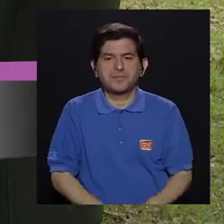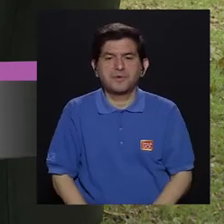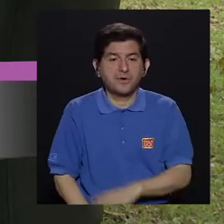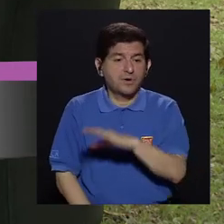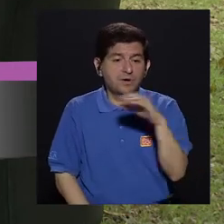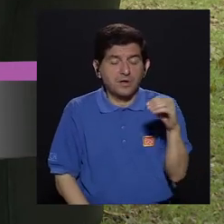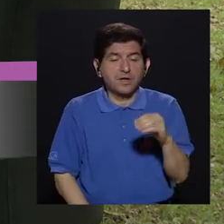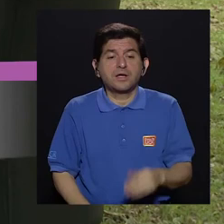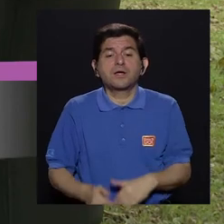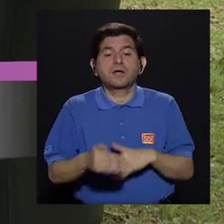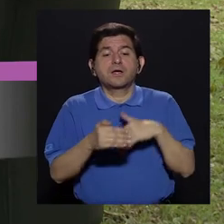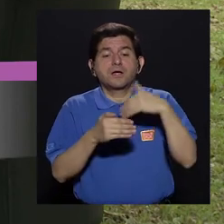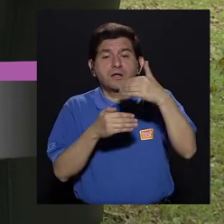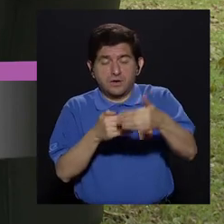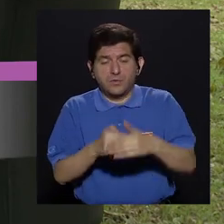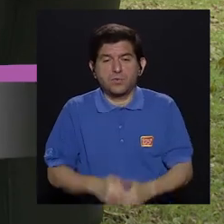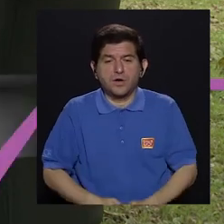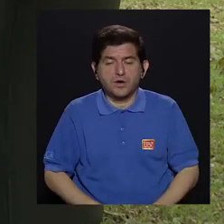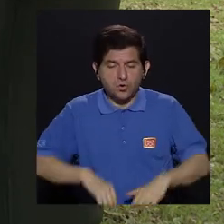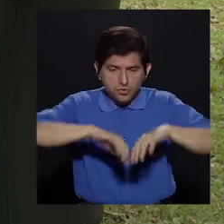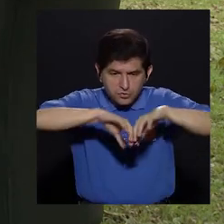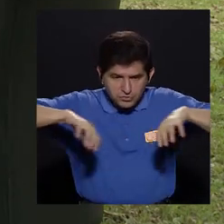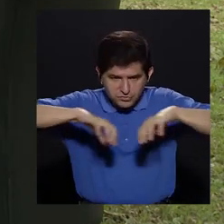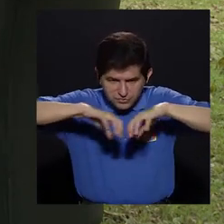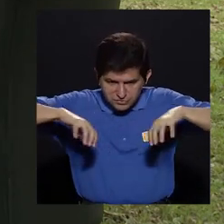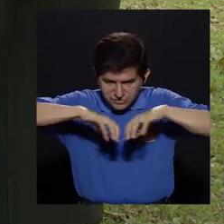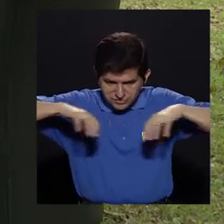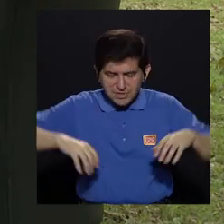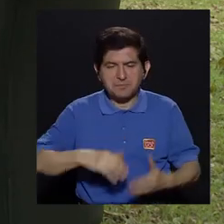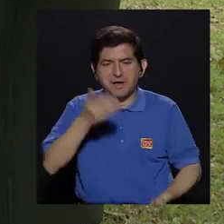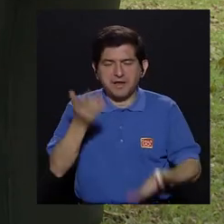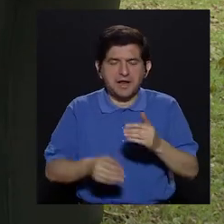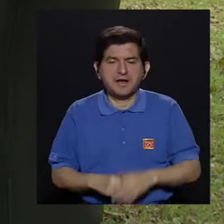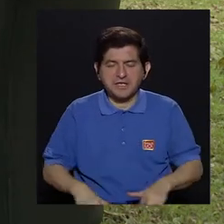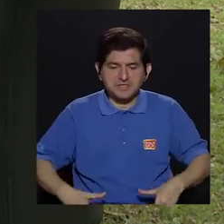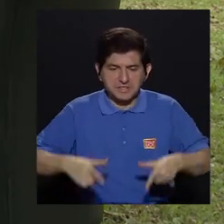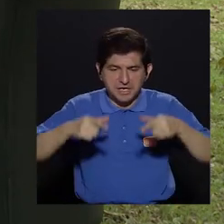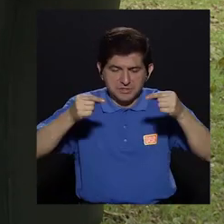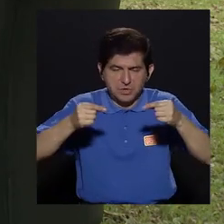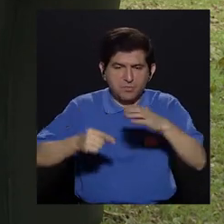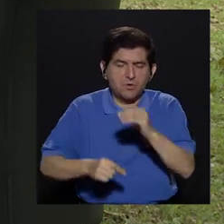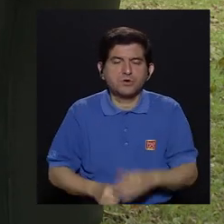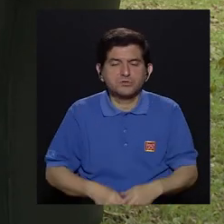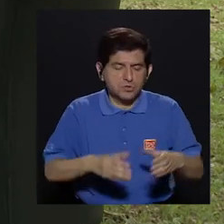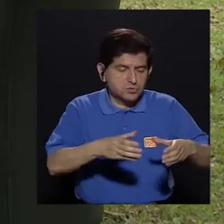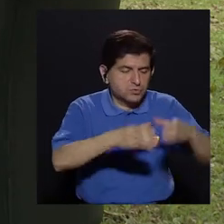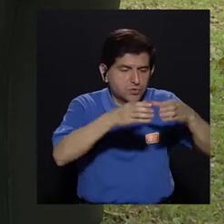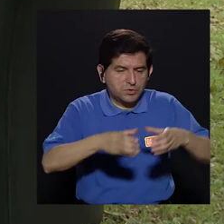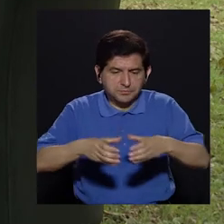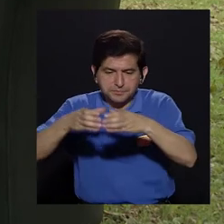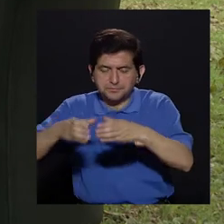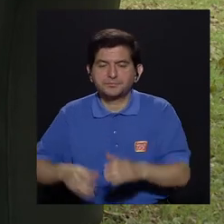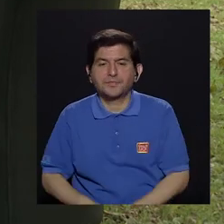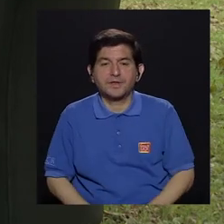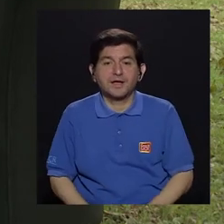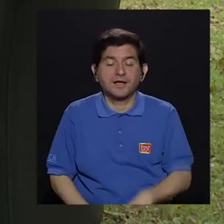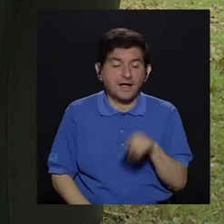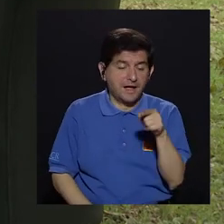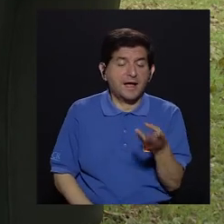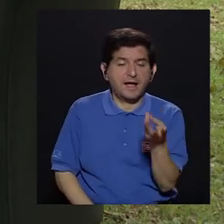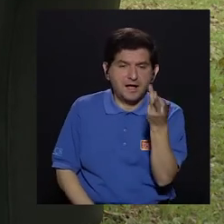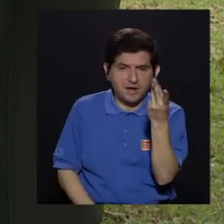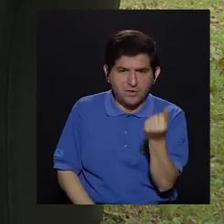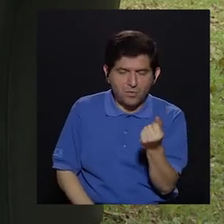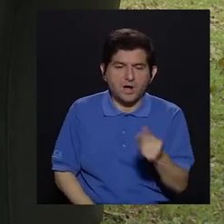Y apartamos en bolsitas o en recipientes la cantidad